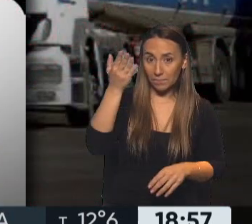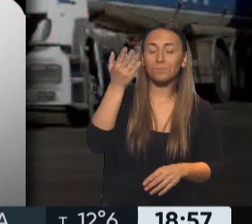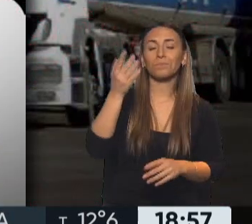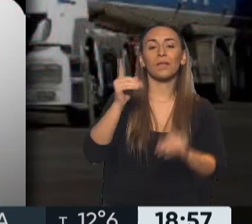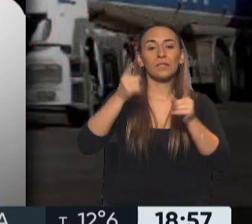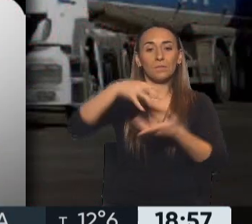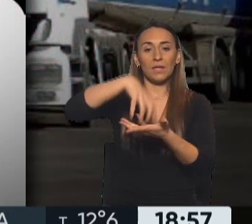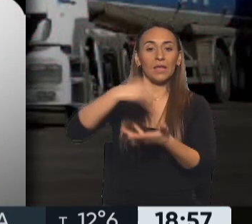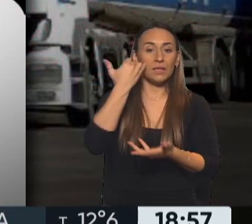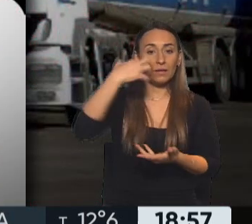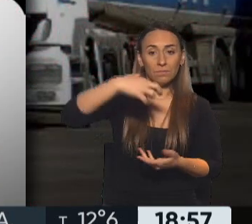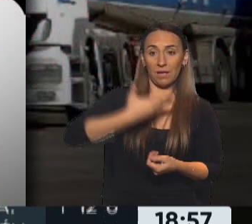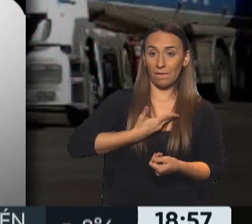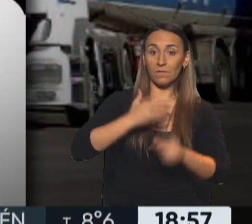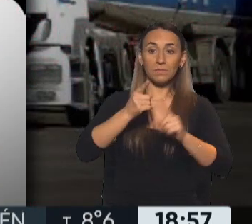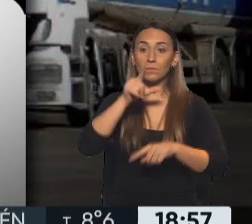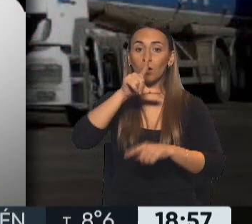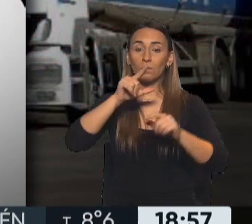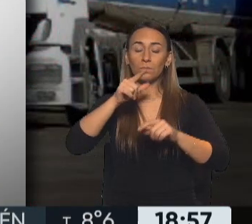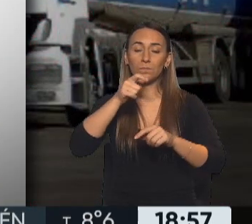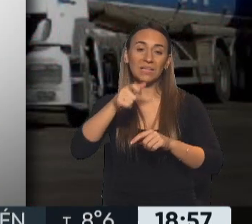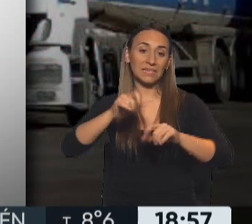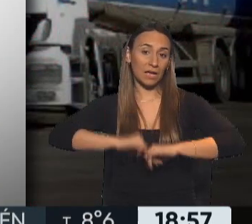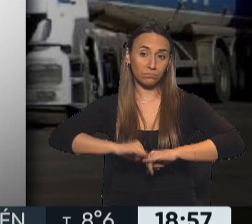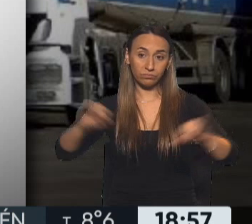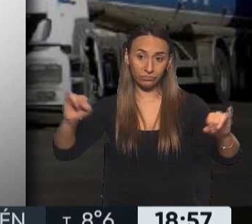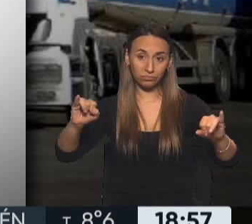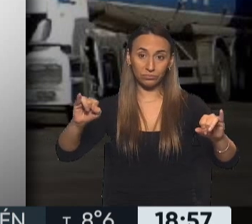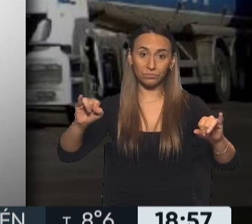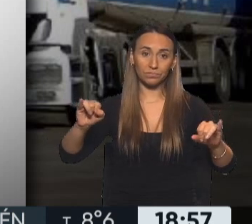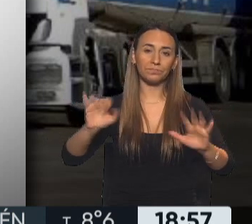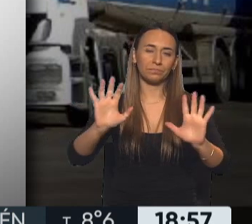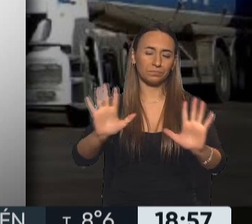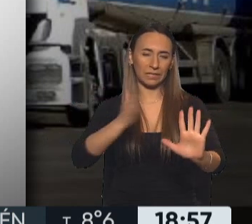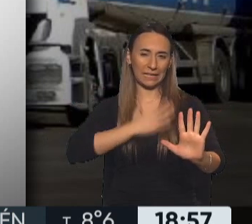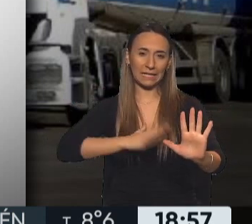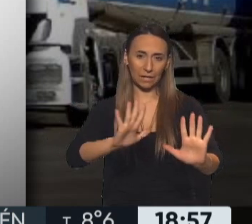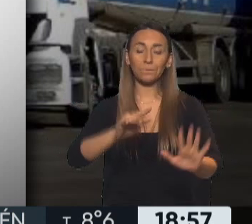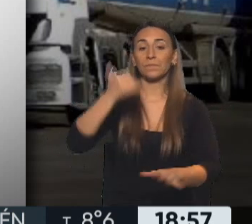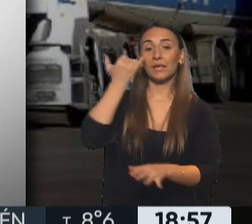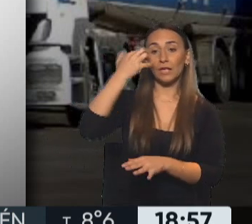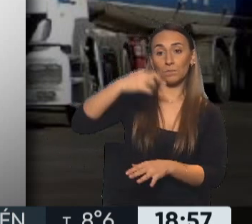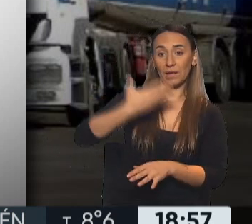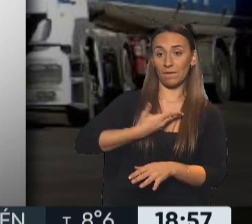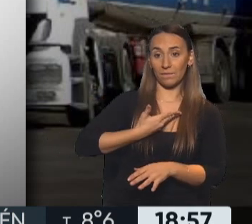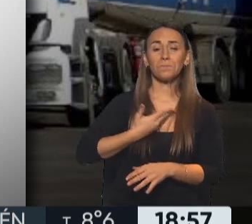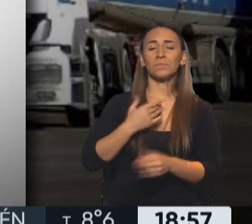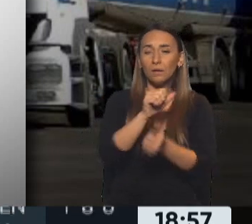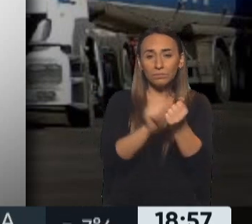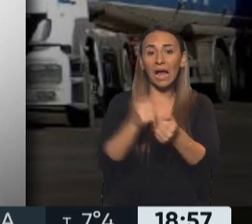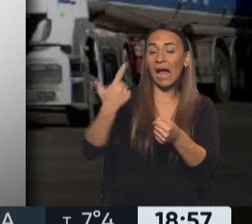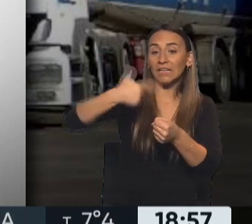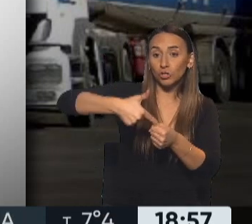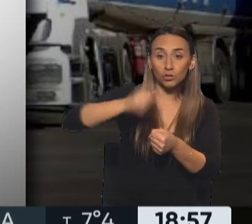línea con este mensaje del gobierno que busca llevar tranquilidad, ¿sí?, a estos sectores, y dice, YPF suma gasoil para atender la